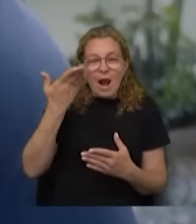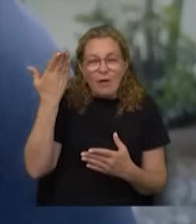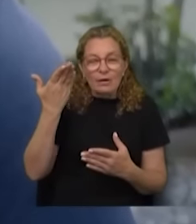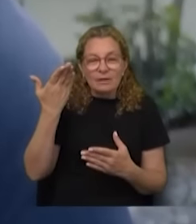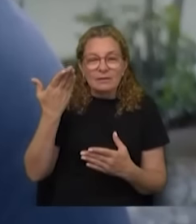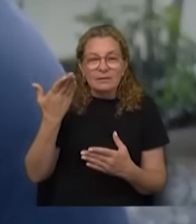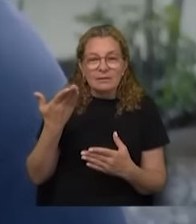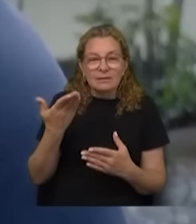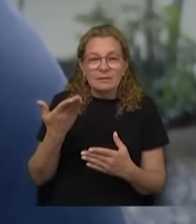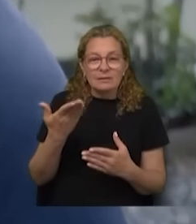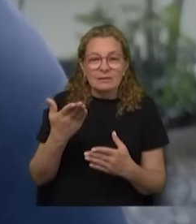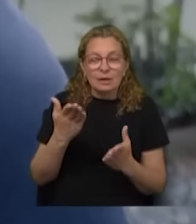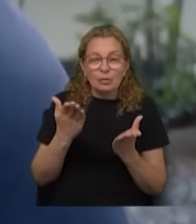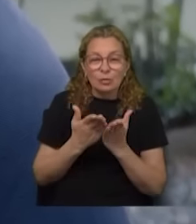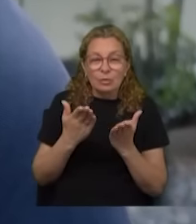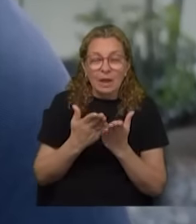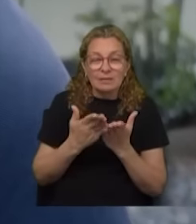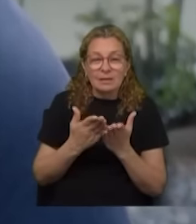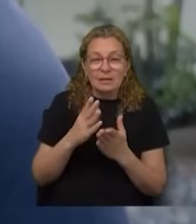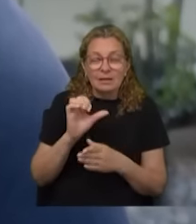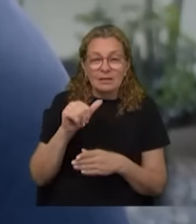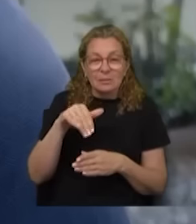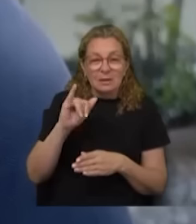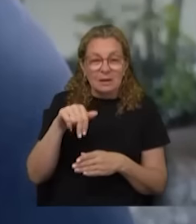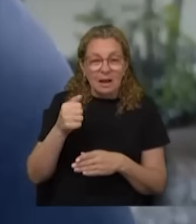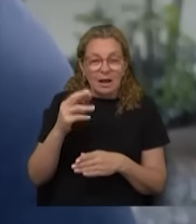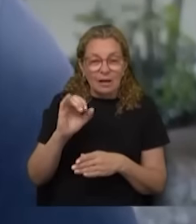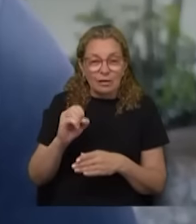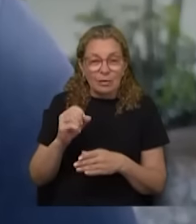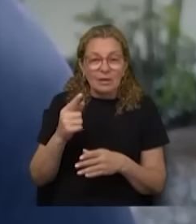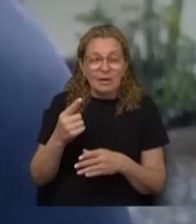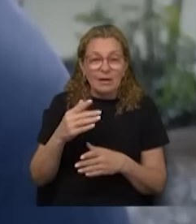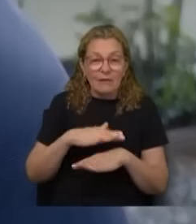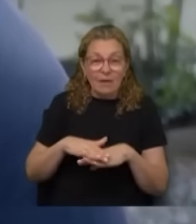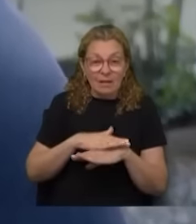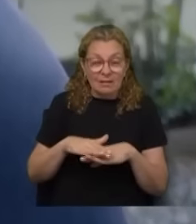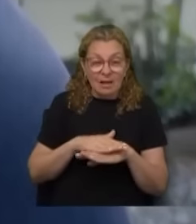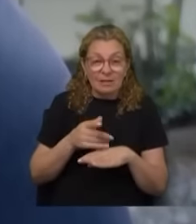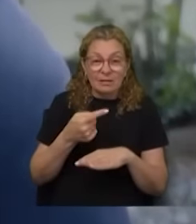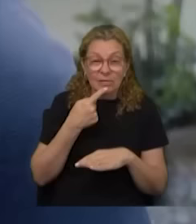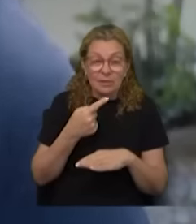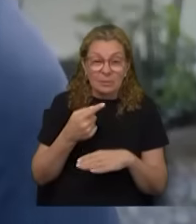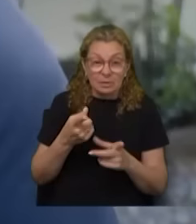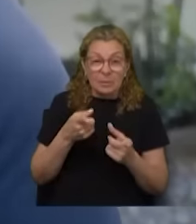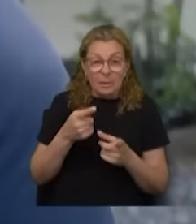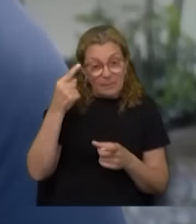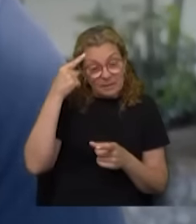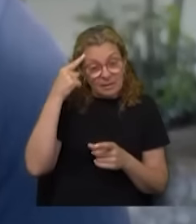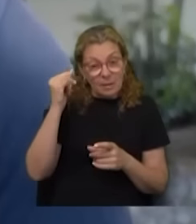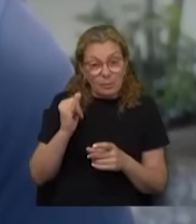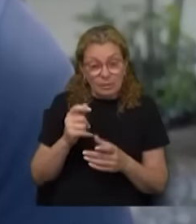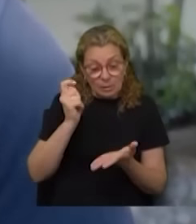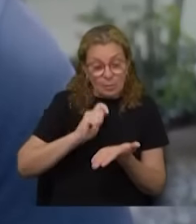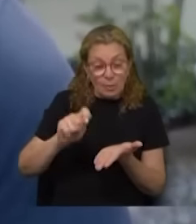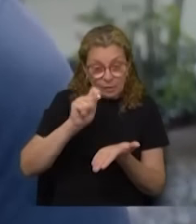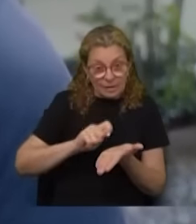de los alumnos y alumnas del seminario o en qué se basa La la decisión bueno justamente Eh sí pensamos que incluso está redactado